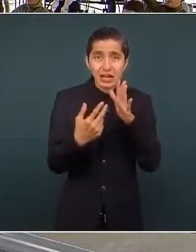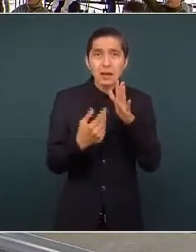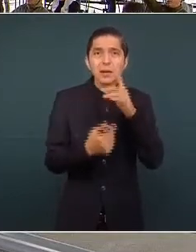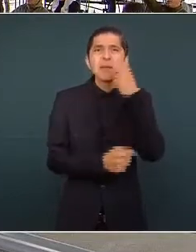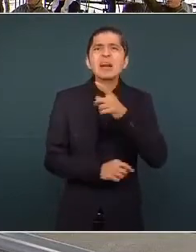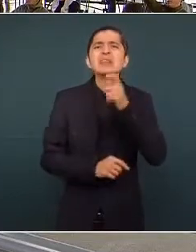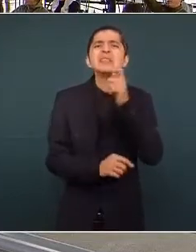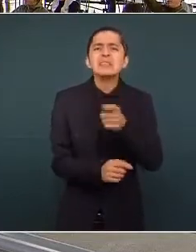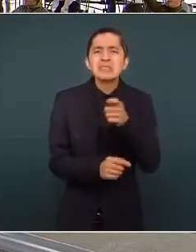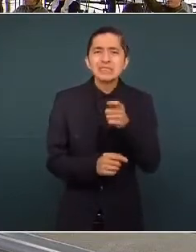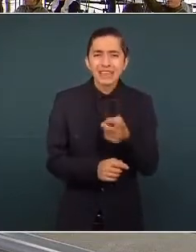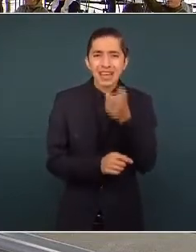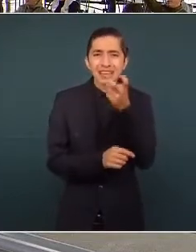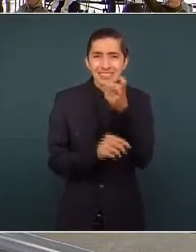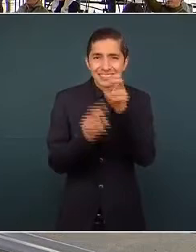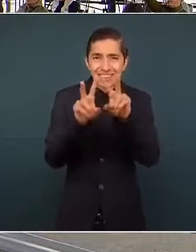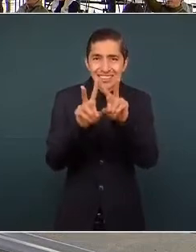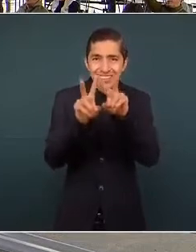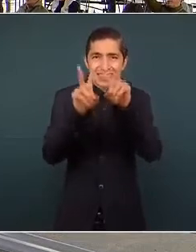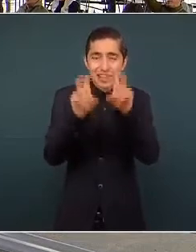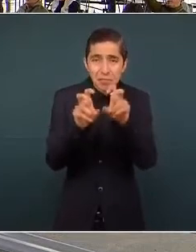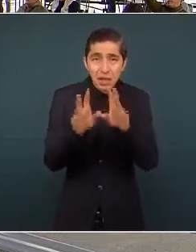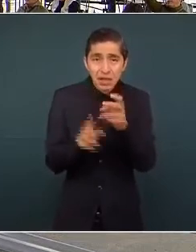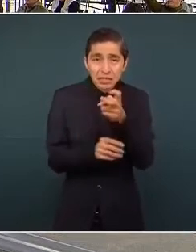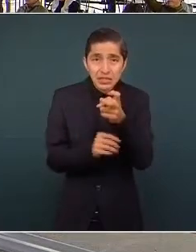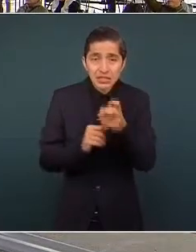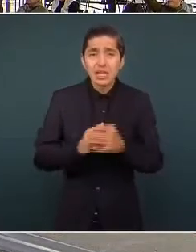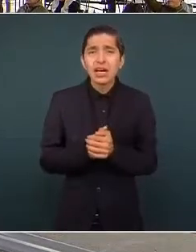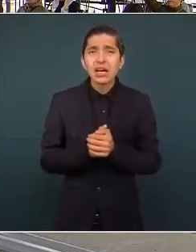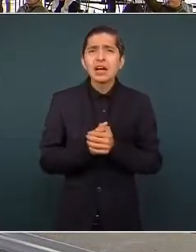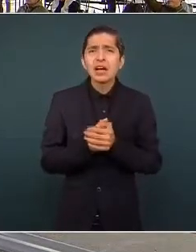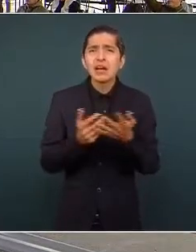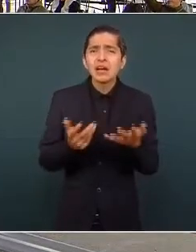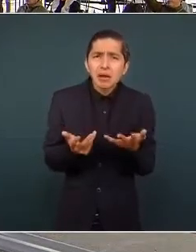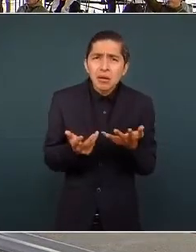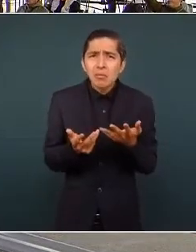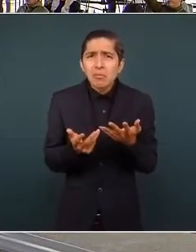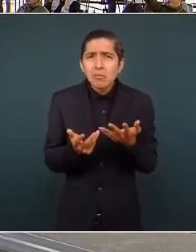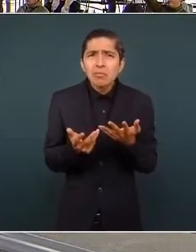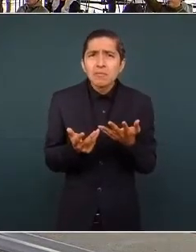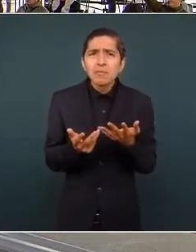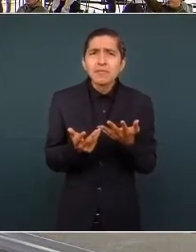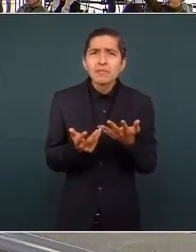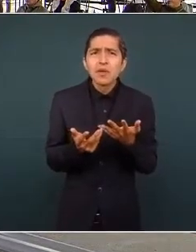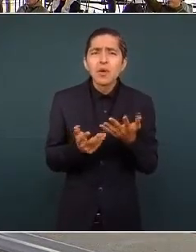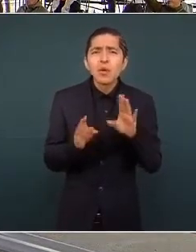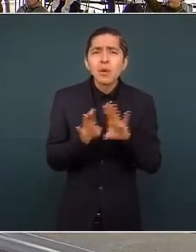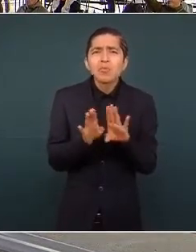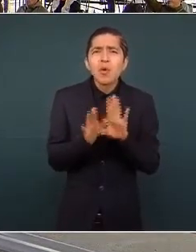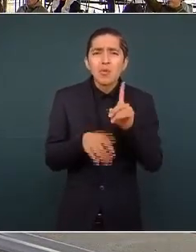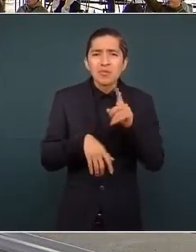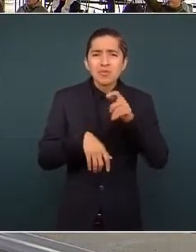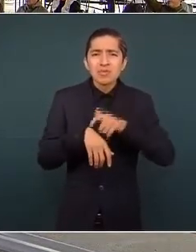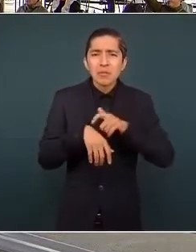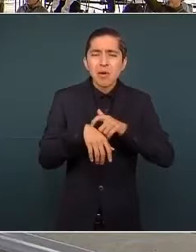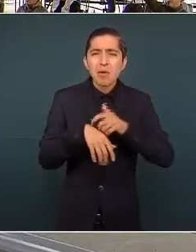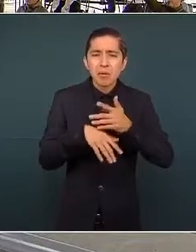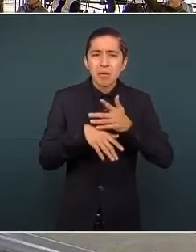para tratar de este tema, vamos a darnos un tiempo.